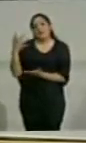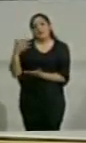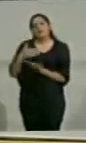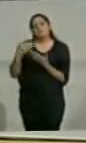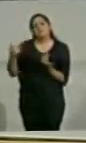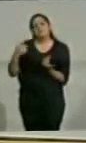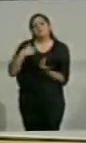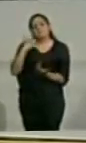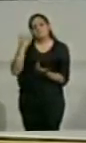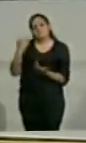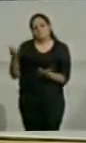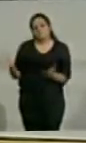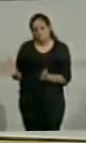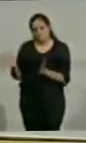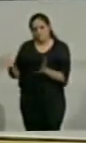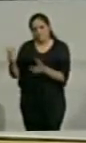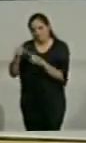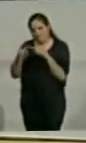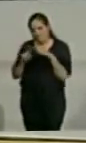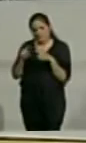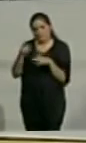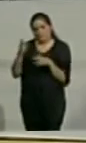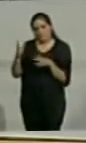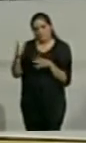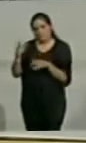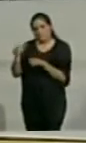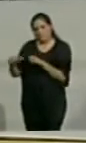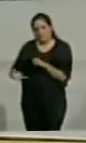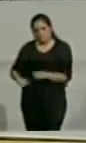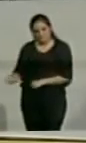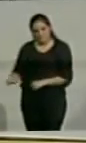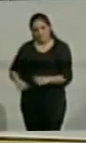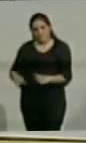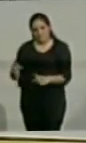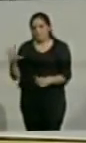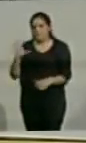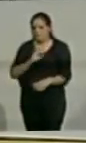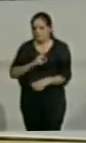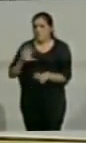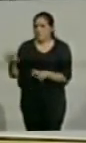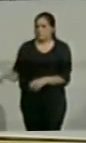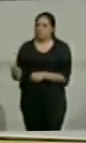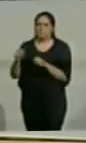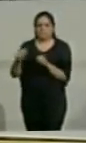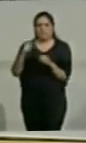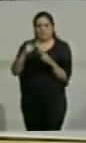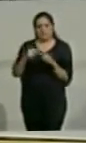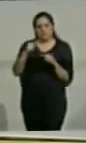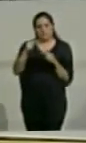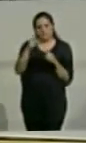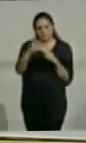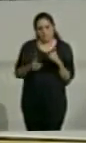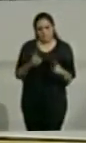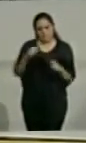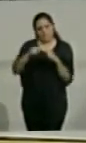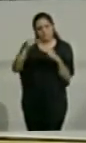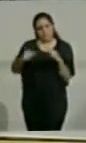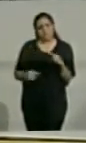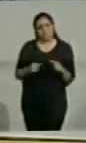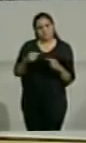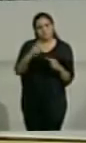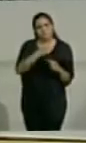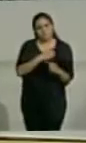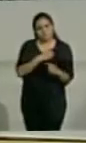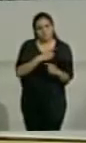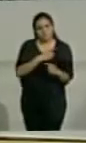acciones necesarias para su conservación y su aprovechamiento sustentable. En desarrollo forestal y para contribuir a